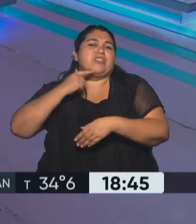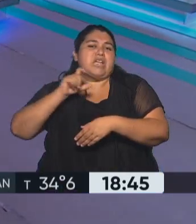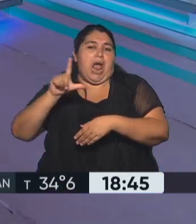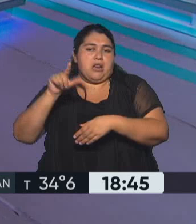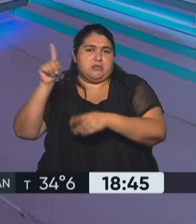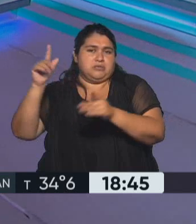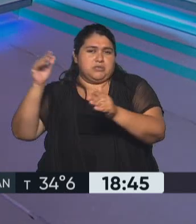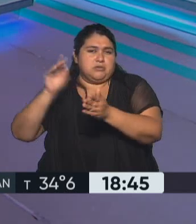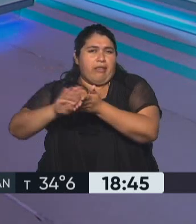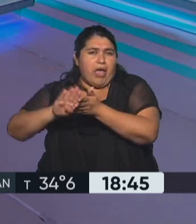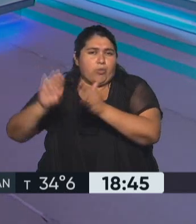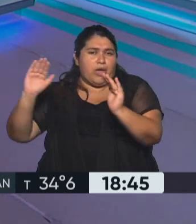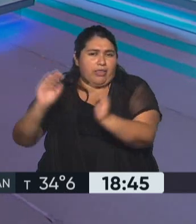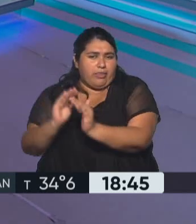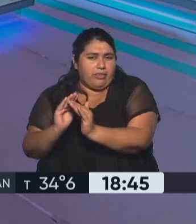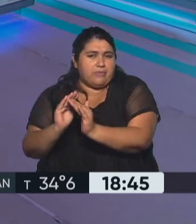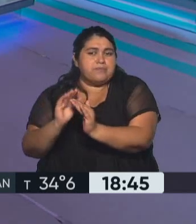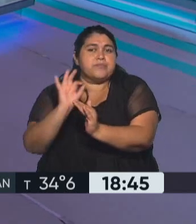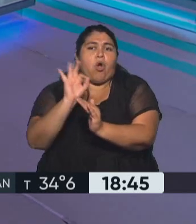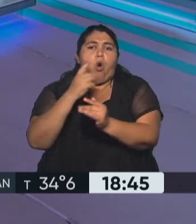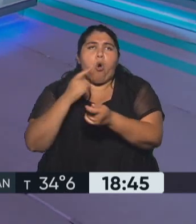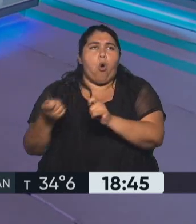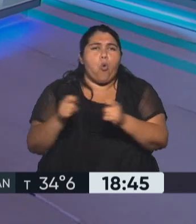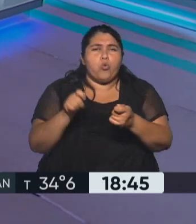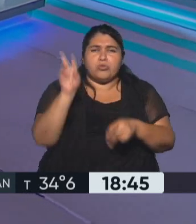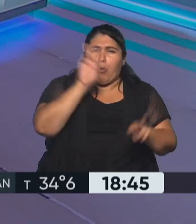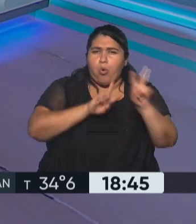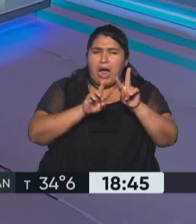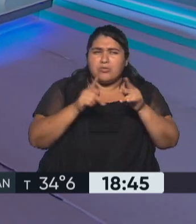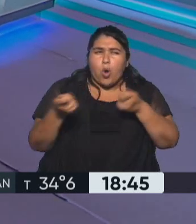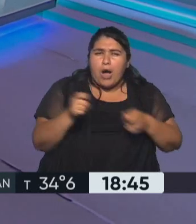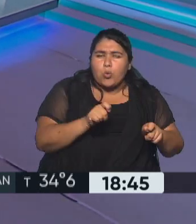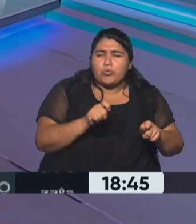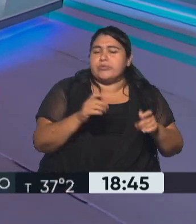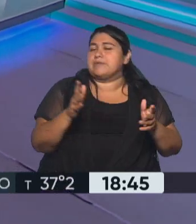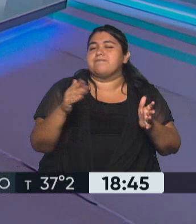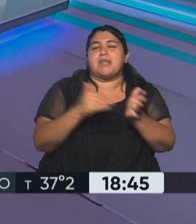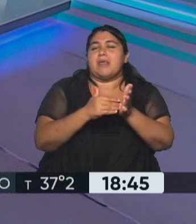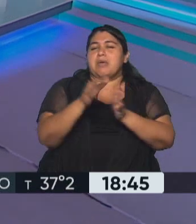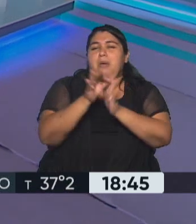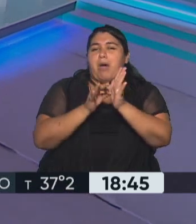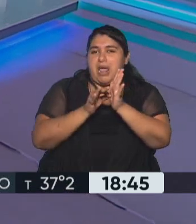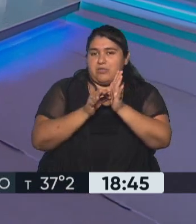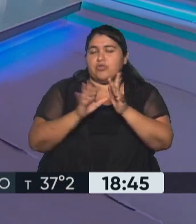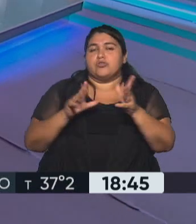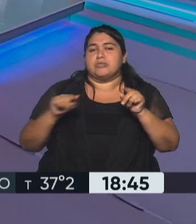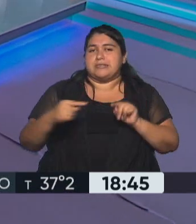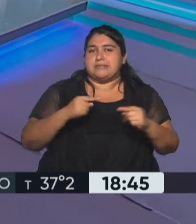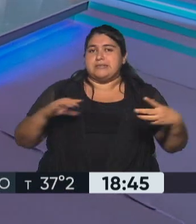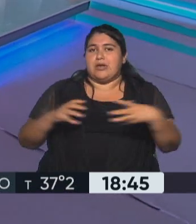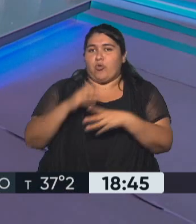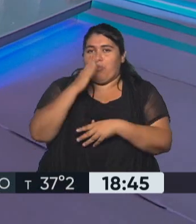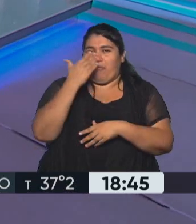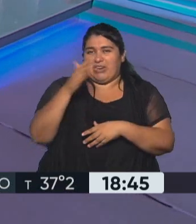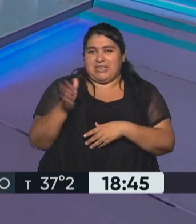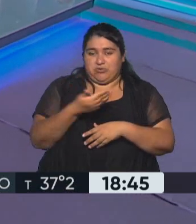compatible con generar un buen crecimiento sin que haya ajuste, ¿no? Comienza a haber estas variantes dentro del Frente de Todos. Y por último tenemos el